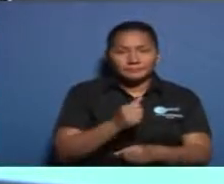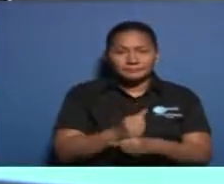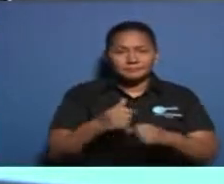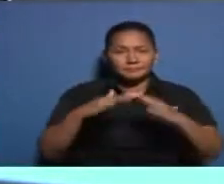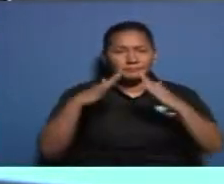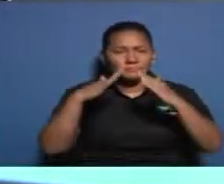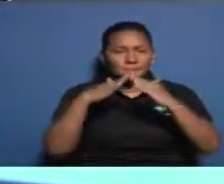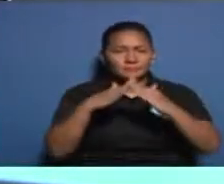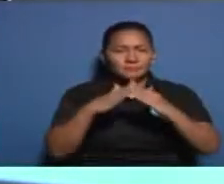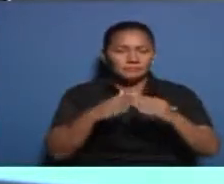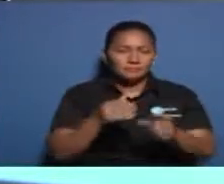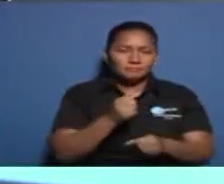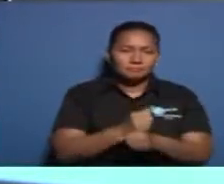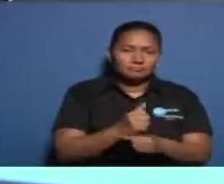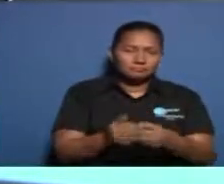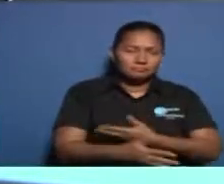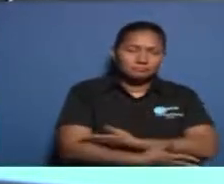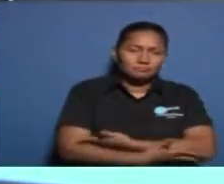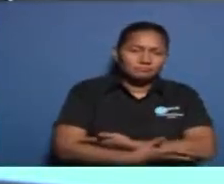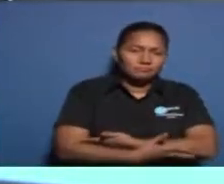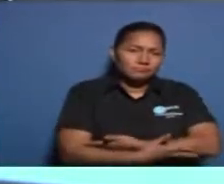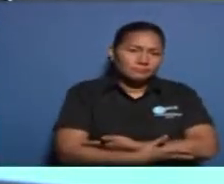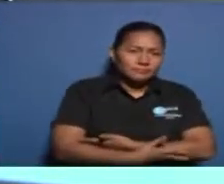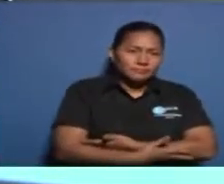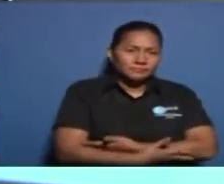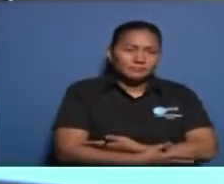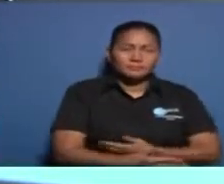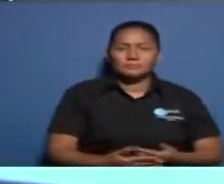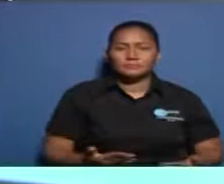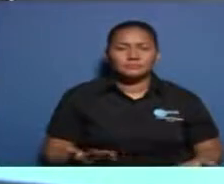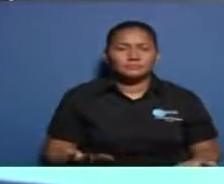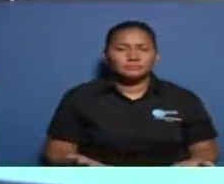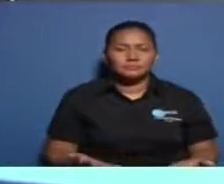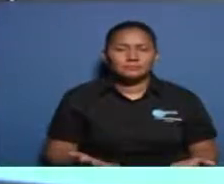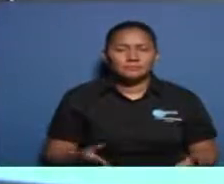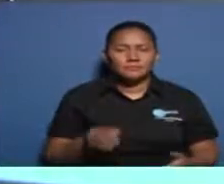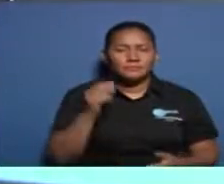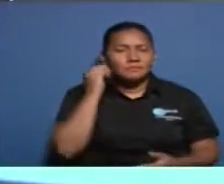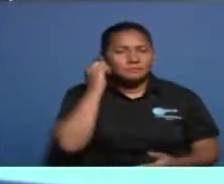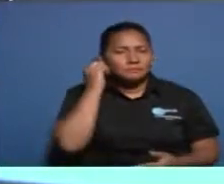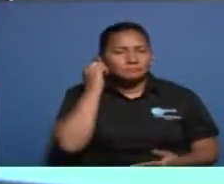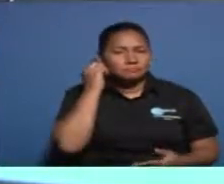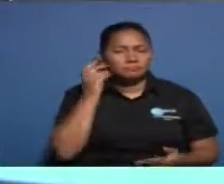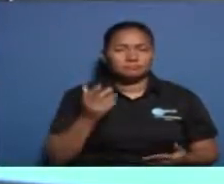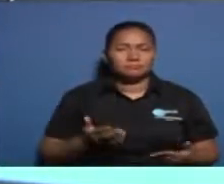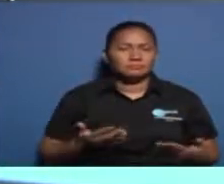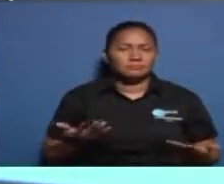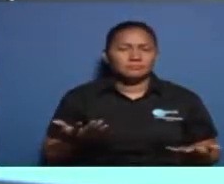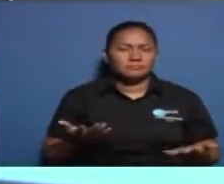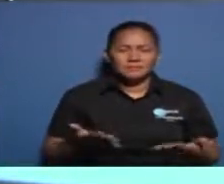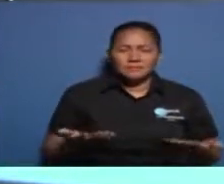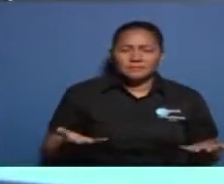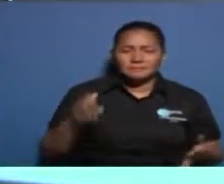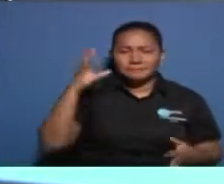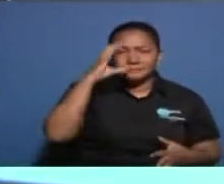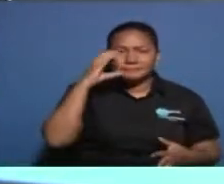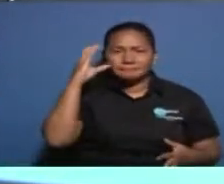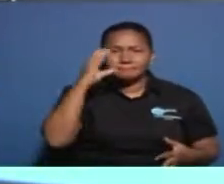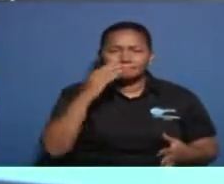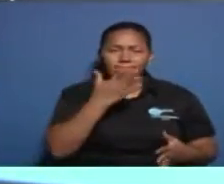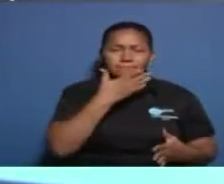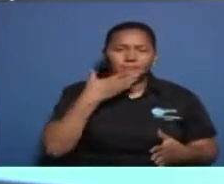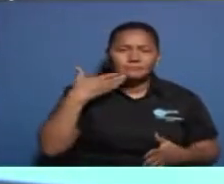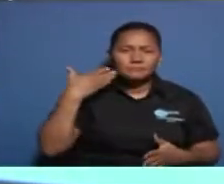de la crianza de los hijos porque han sido roles asignados exclusivamente hacia las mujeres entonces qué buscamos para poder mejorar esta